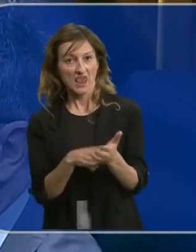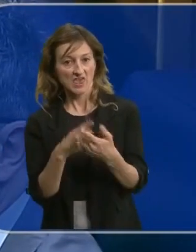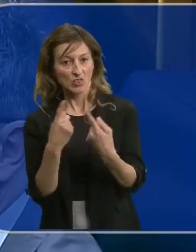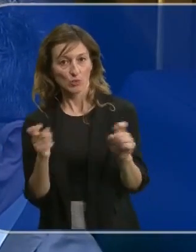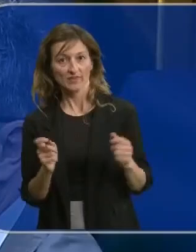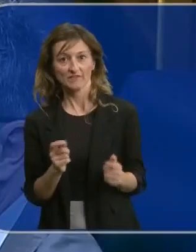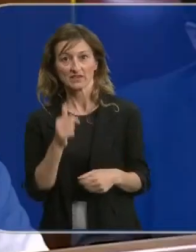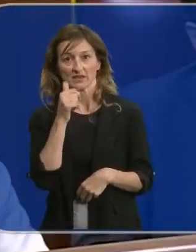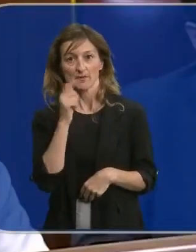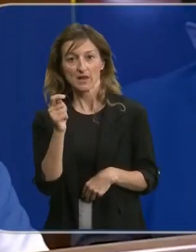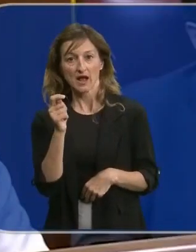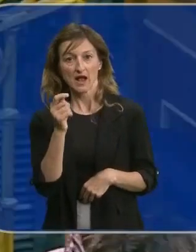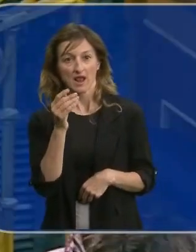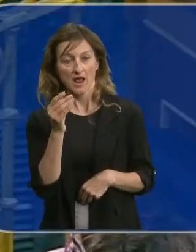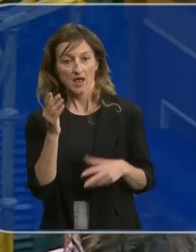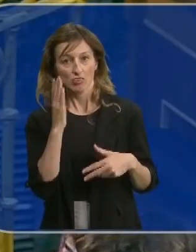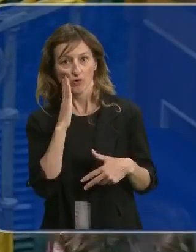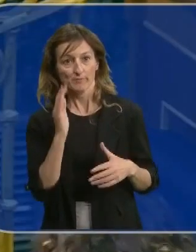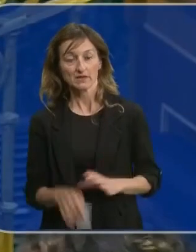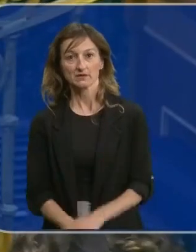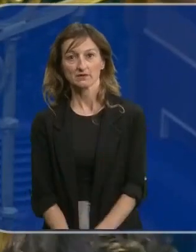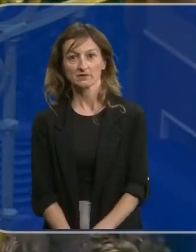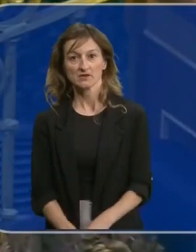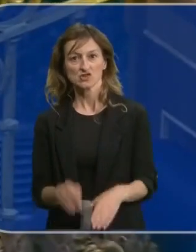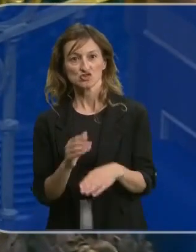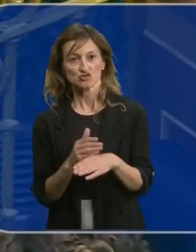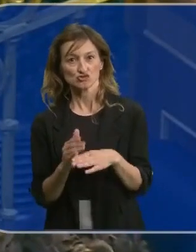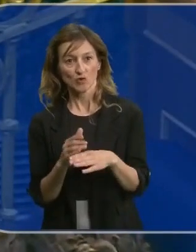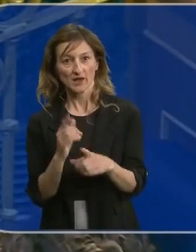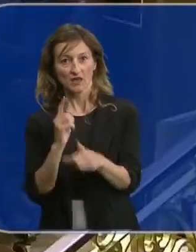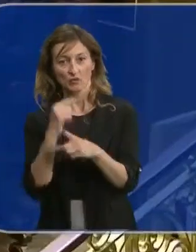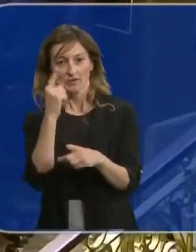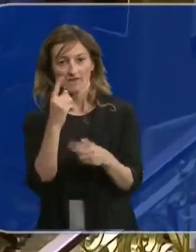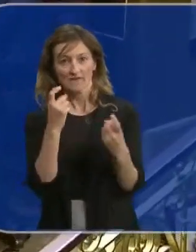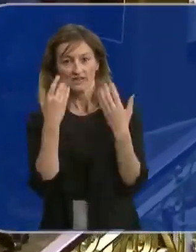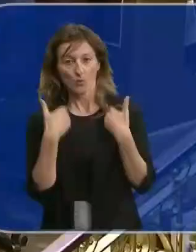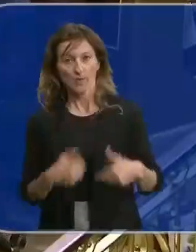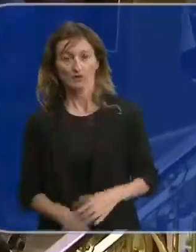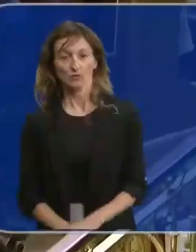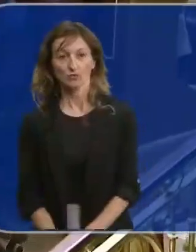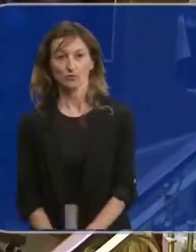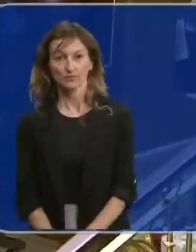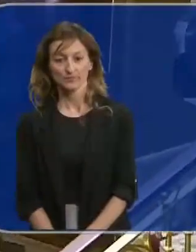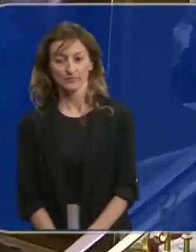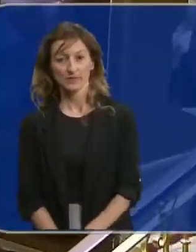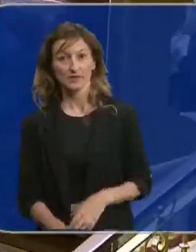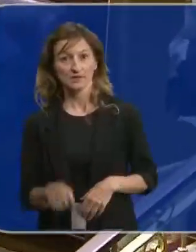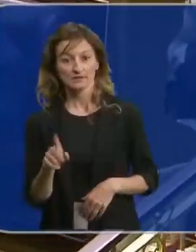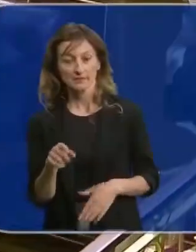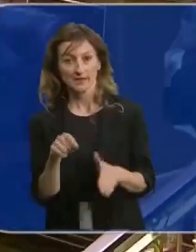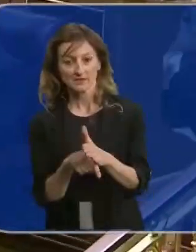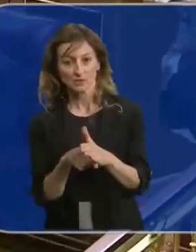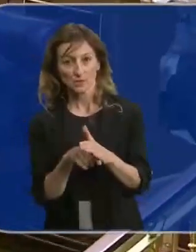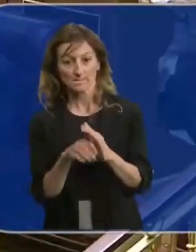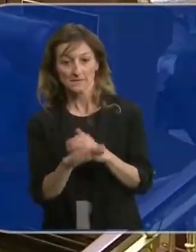que Sánchez les pagará el alojamiento le sobra la xenofobia y le falta la humanidad y críticas además por la gestión de los menores